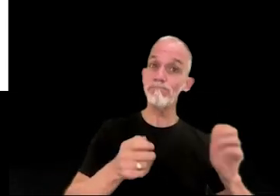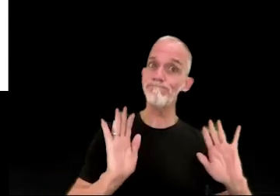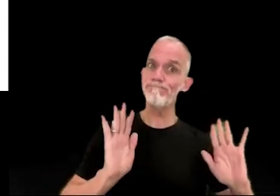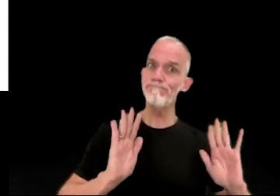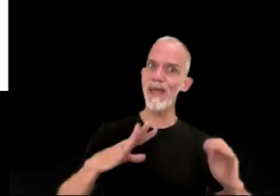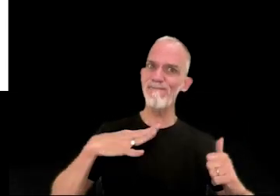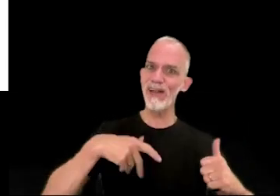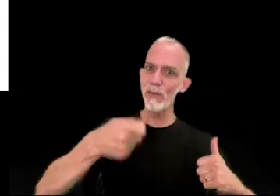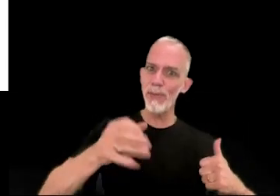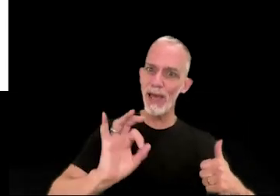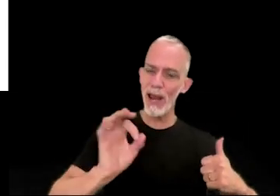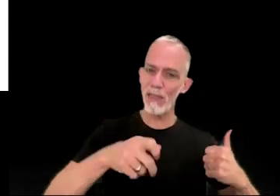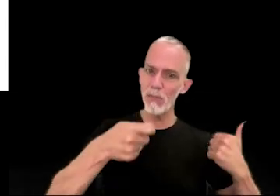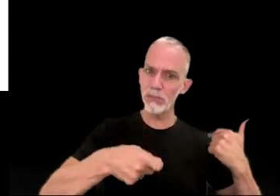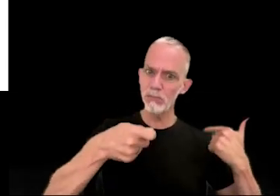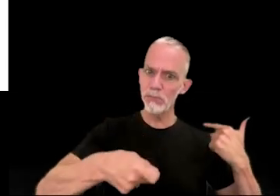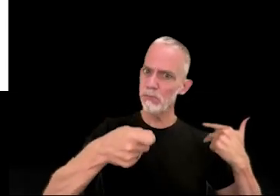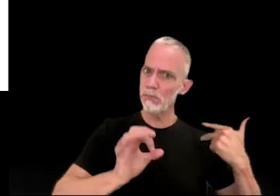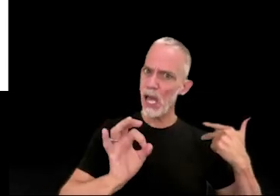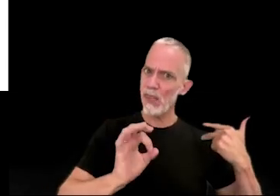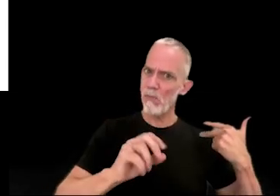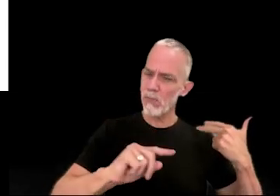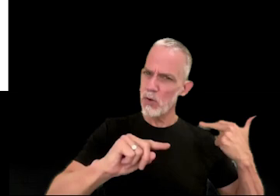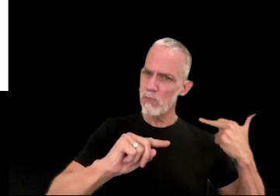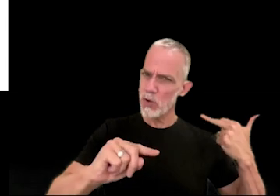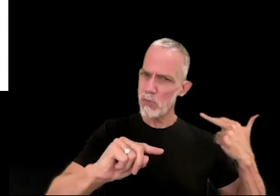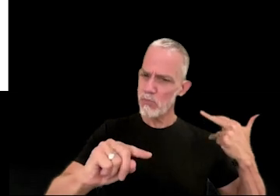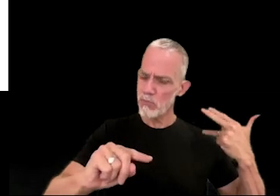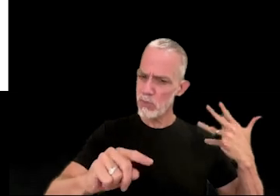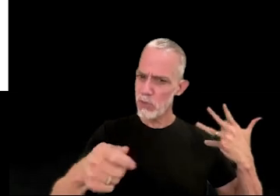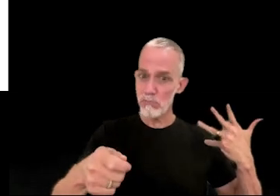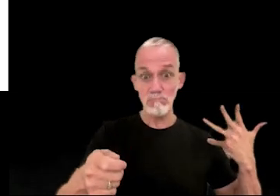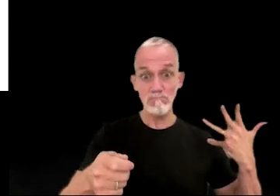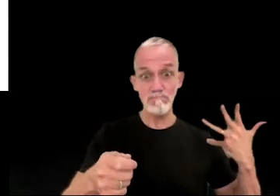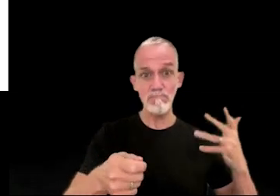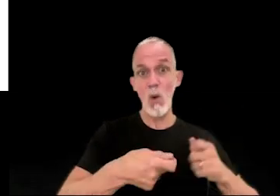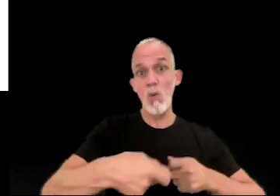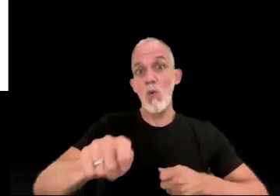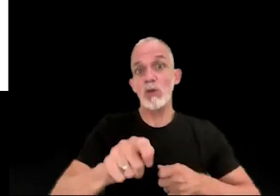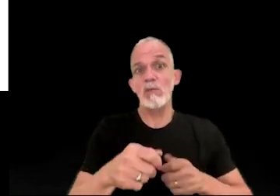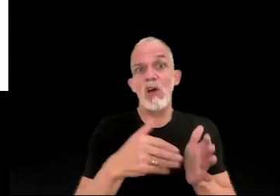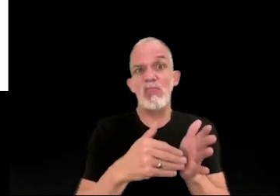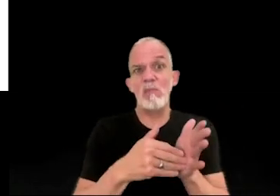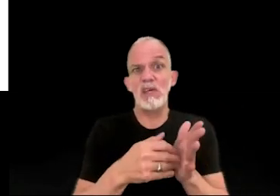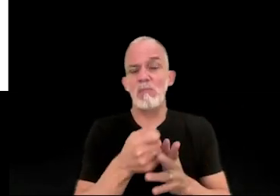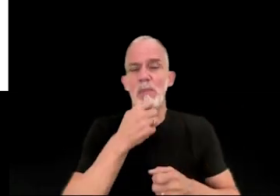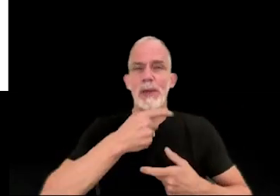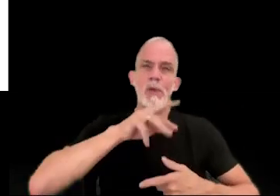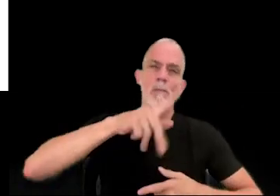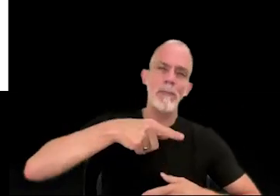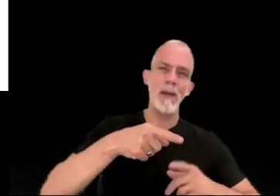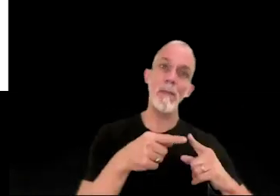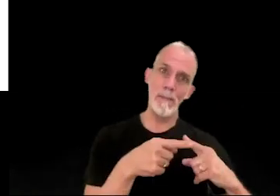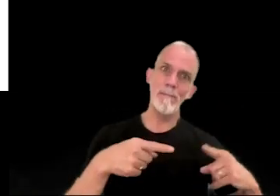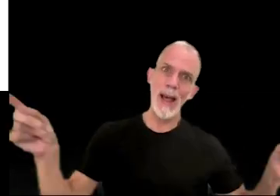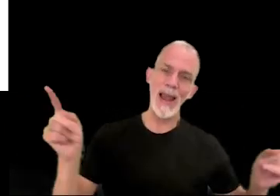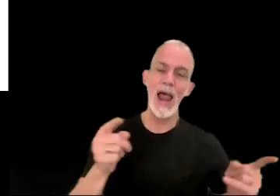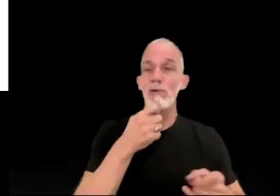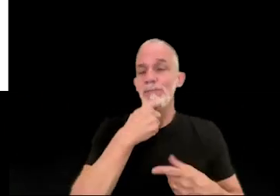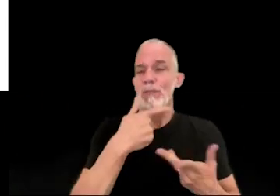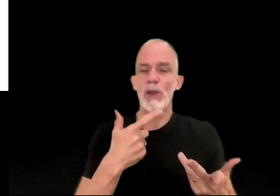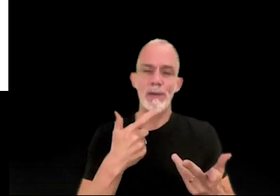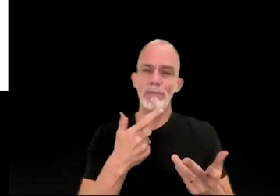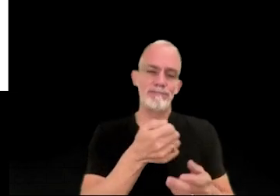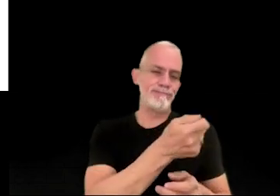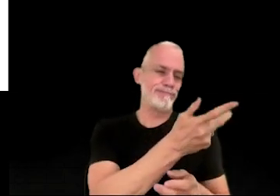cuotas, y esa cantidad de cuotas estará vinculada al tipo de plan. Si tengo un plan de los más largos, serán N cantidad de